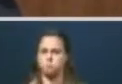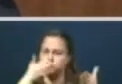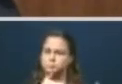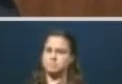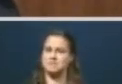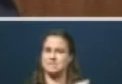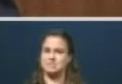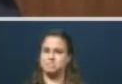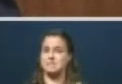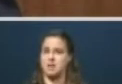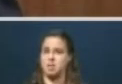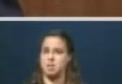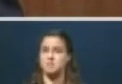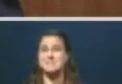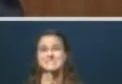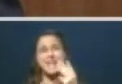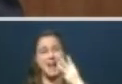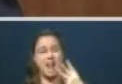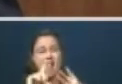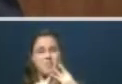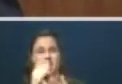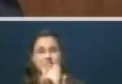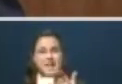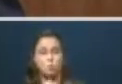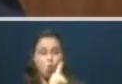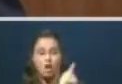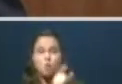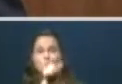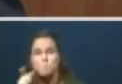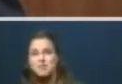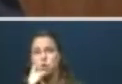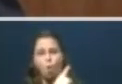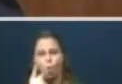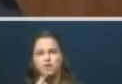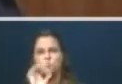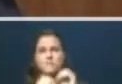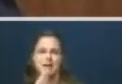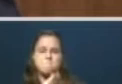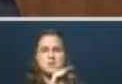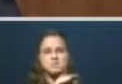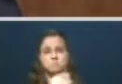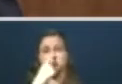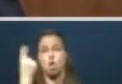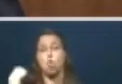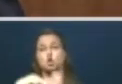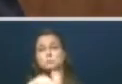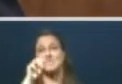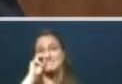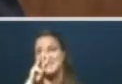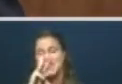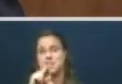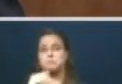comunidad de régimen común con mayor dotación por habitante y año y en 2013 destina vamos a la sanidad el 36 por